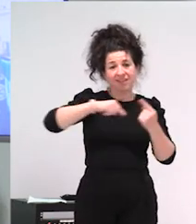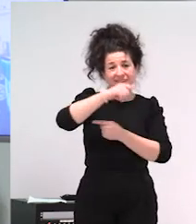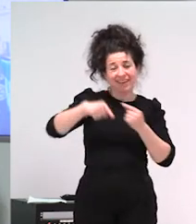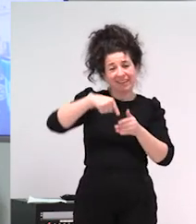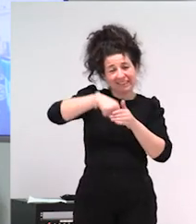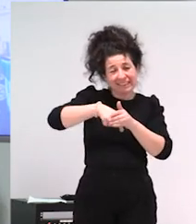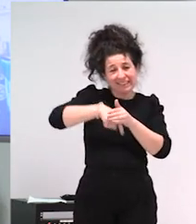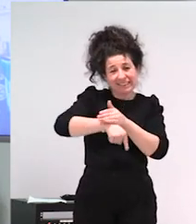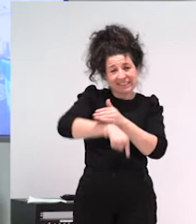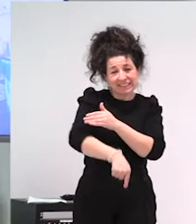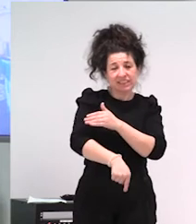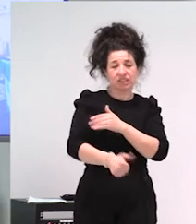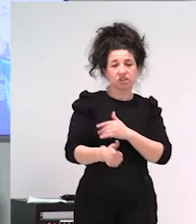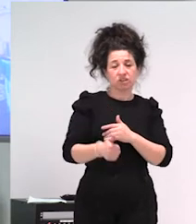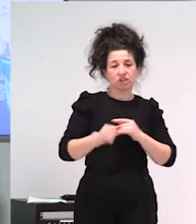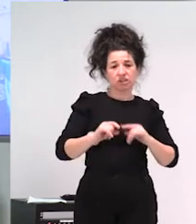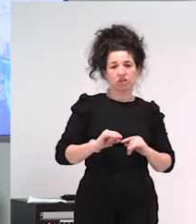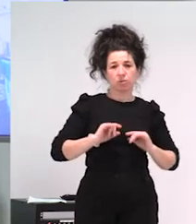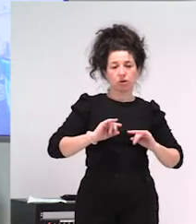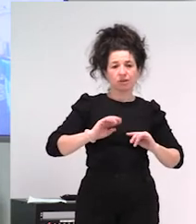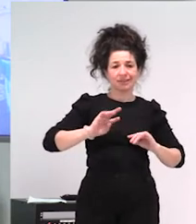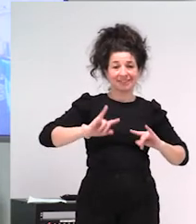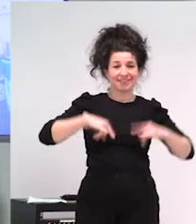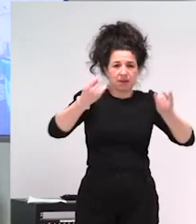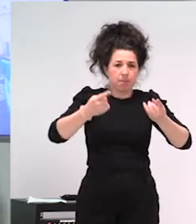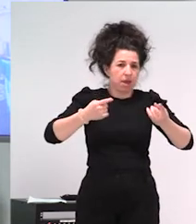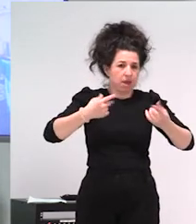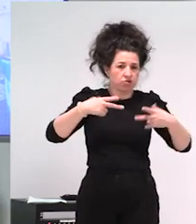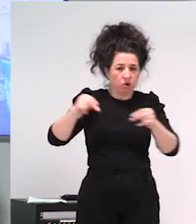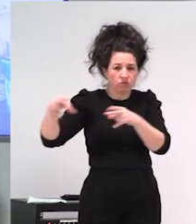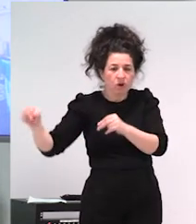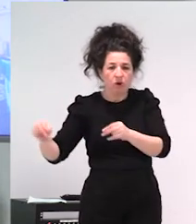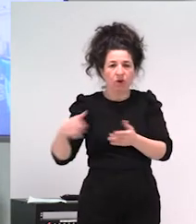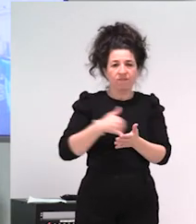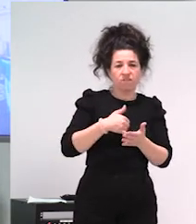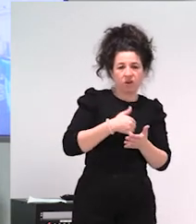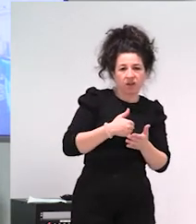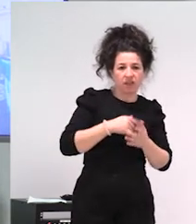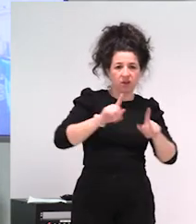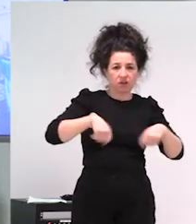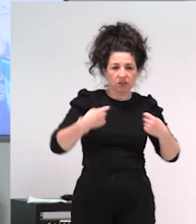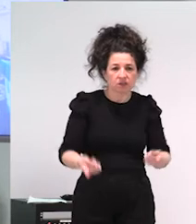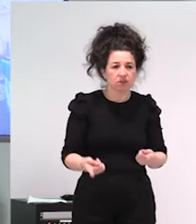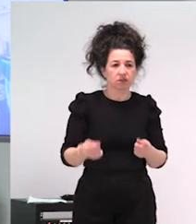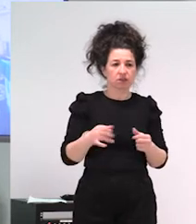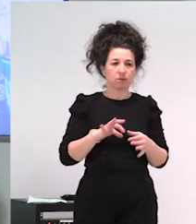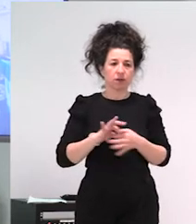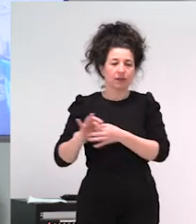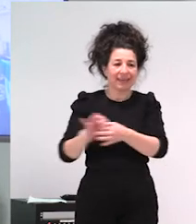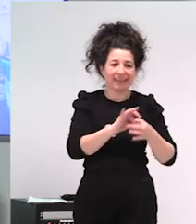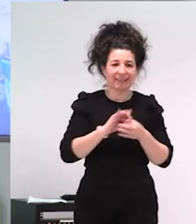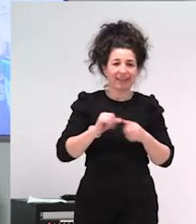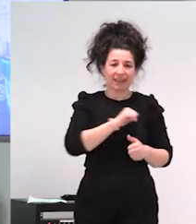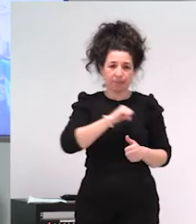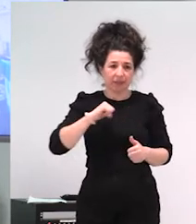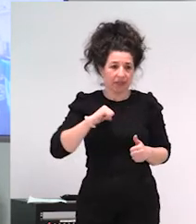viene de una triple negación de la vulnerabilidad de las personas y de los ecosistemas, de la interdependencia y de la ecodependencia y